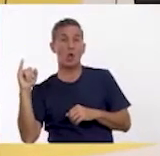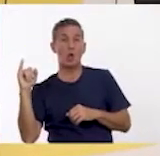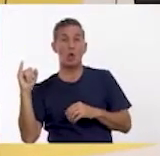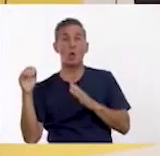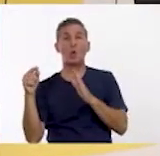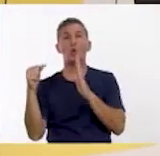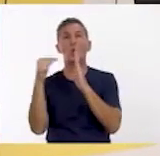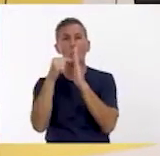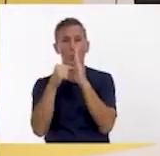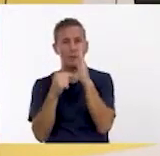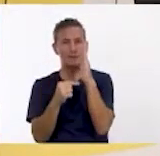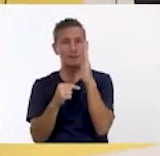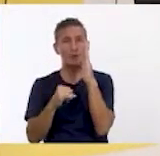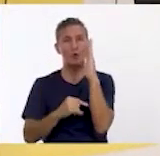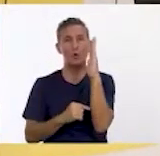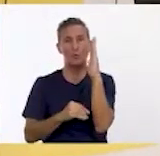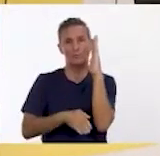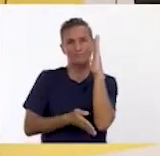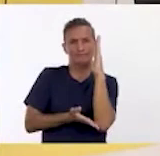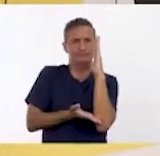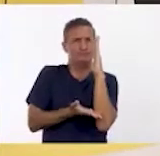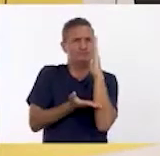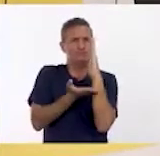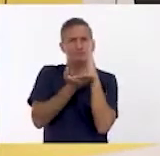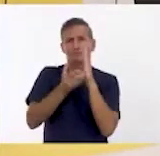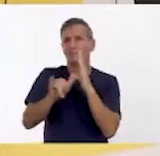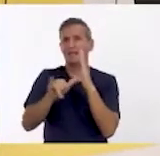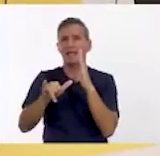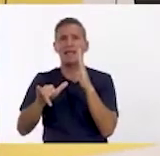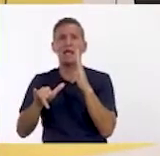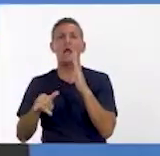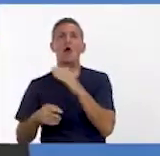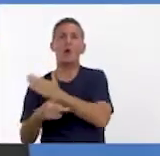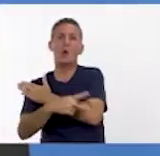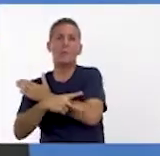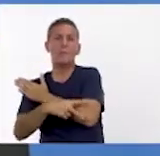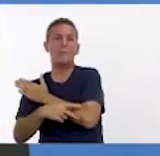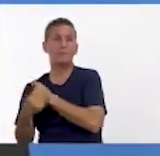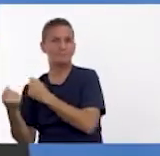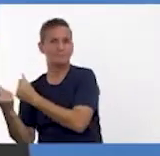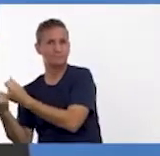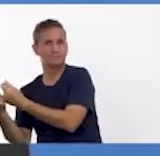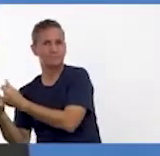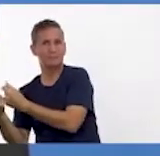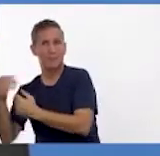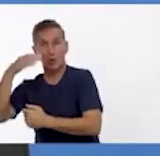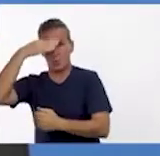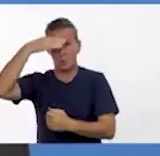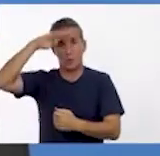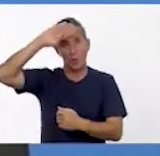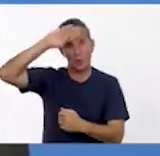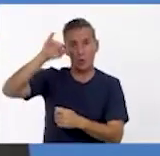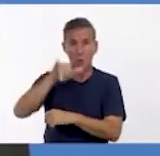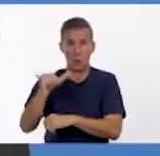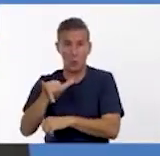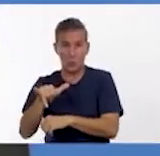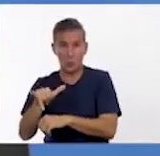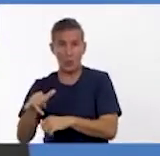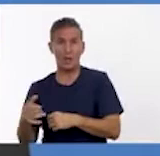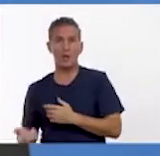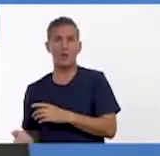son índices superiores a los de los países desarrollados. La esperanza de vida en los